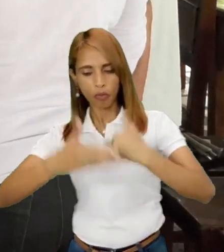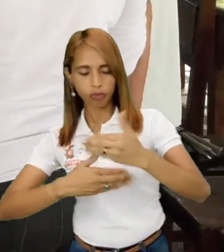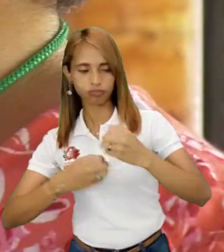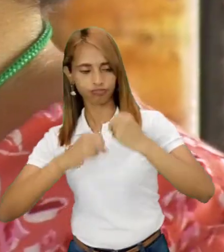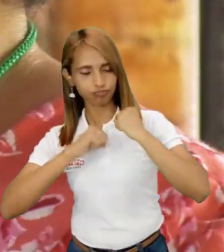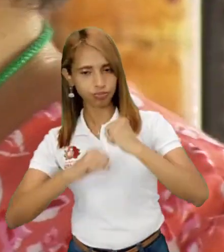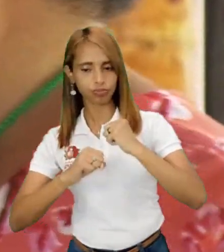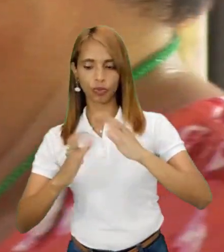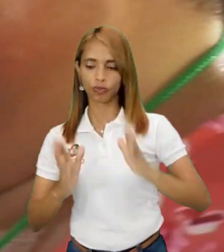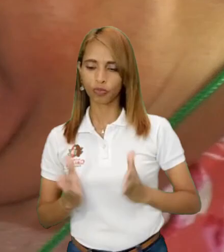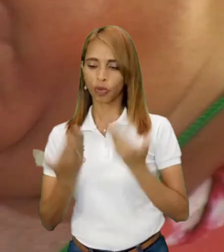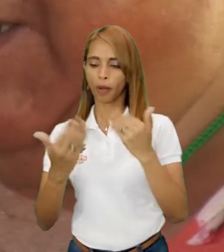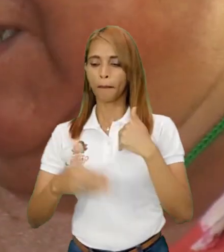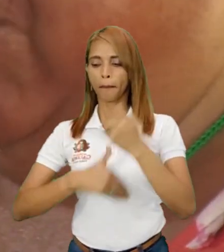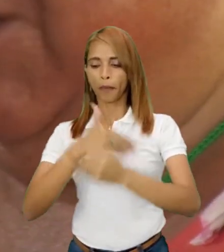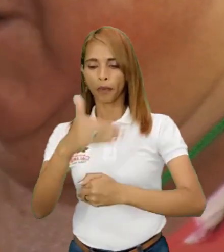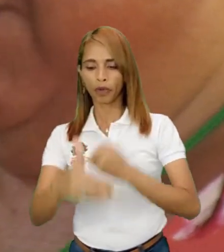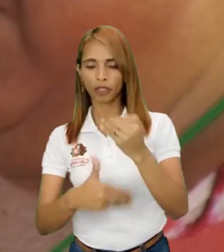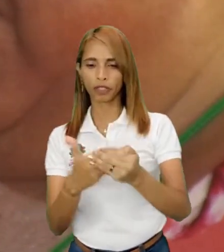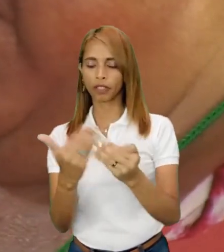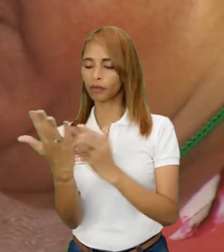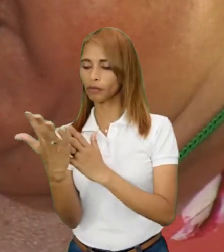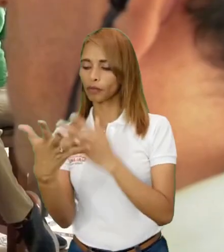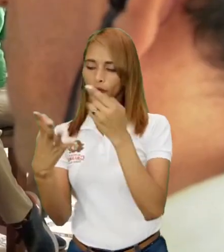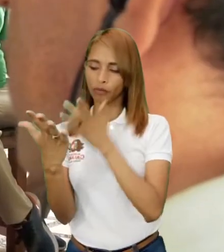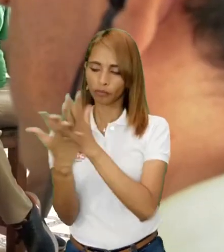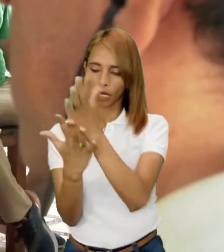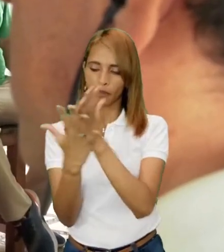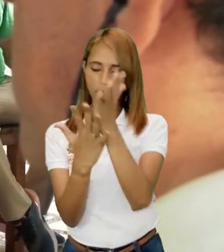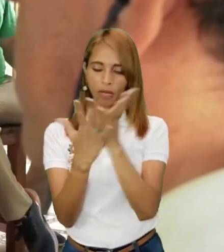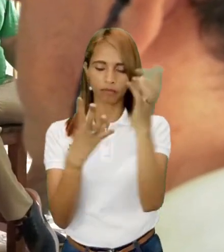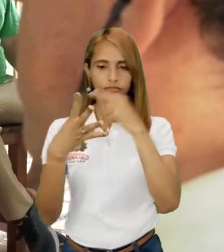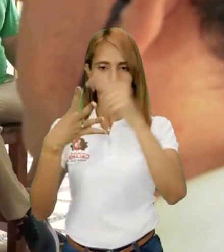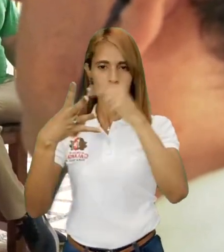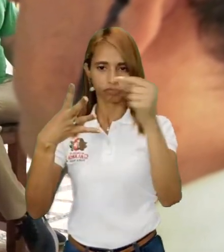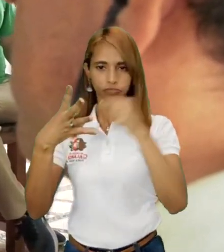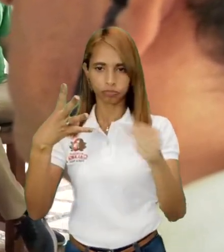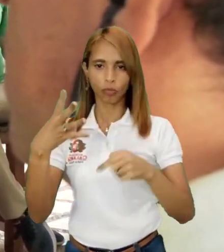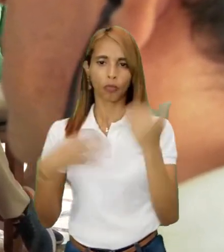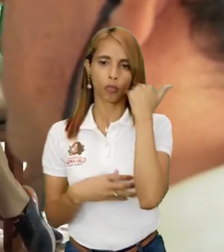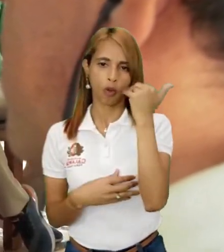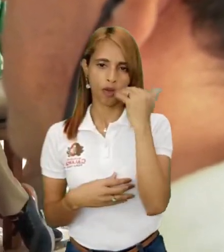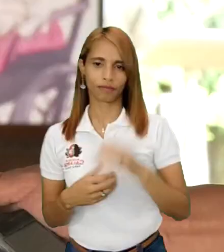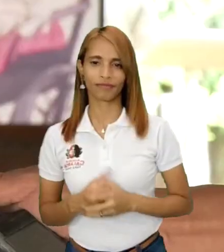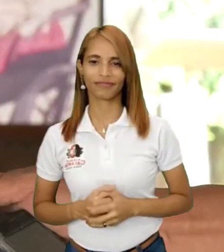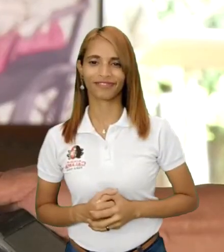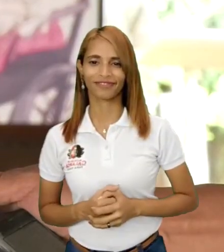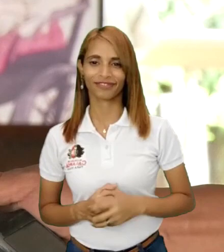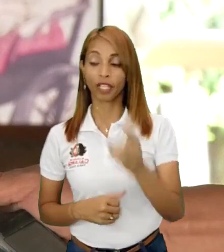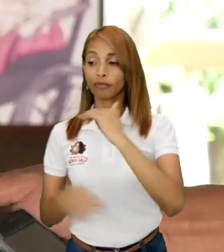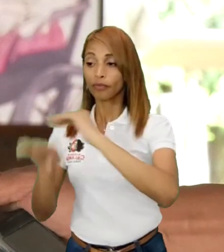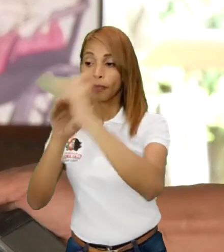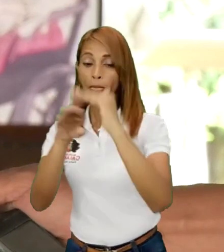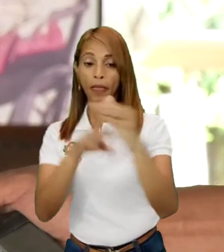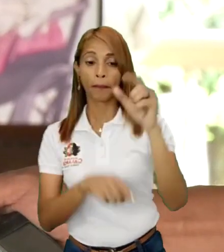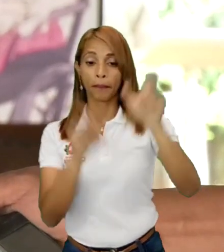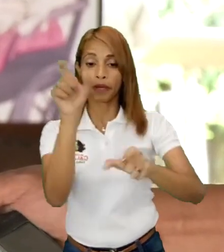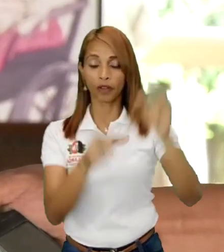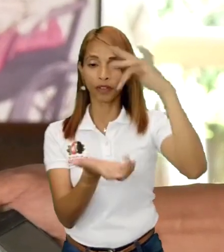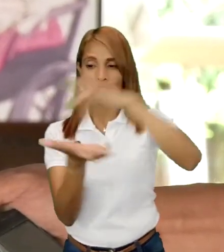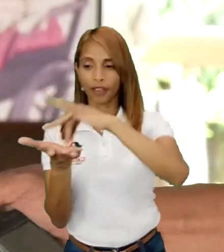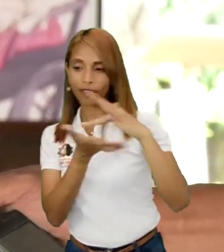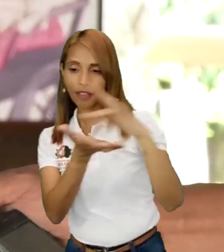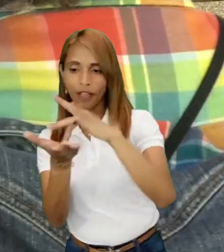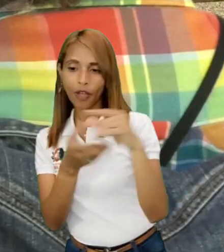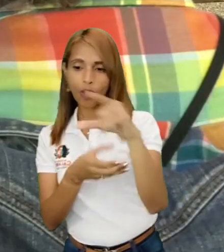mujeres para ir fortaleciendo los procesos en tres en cuatro líneas de acción que tenemos